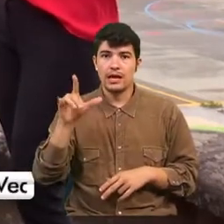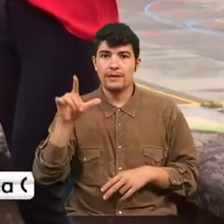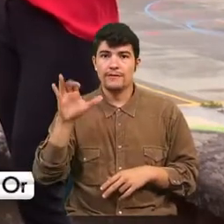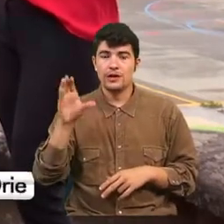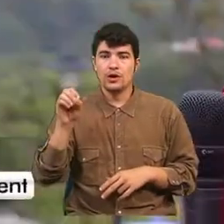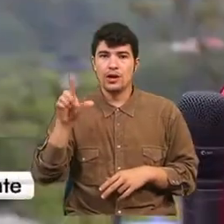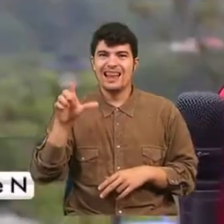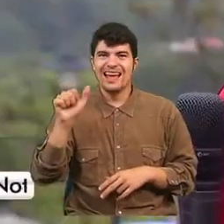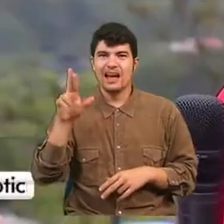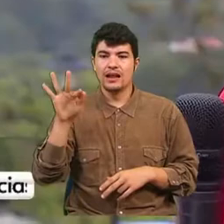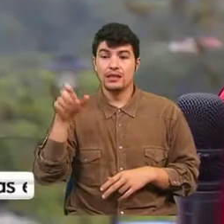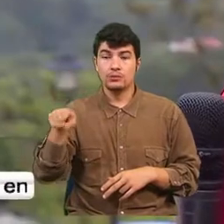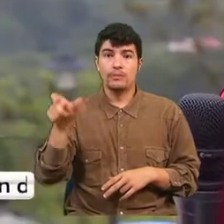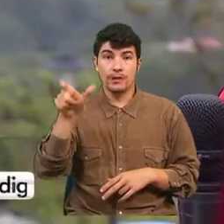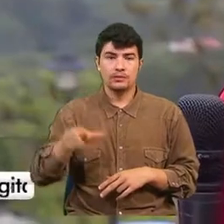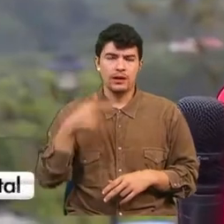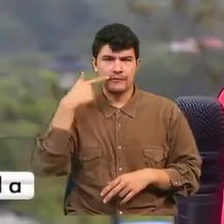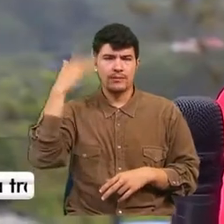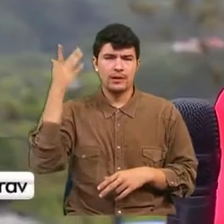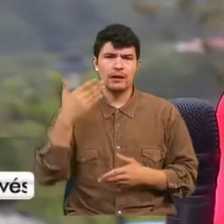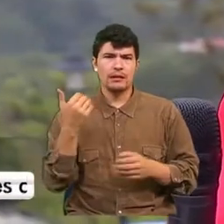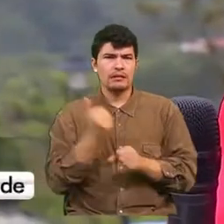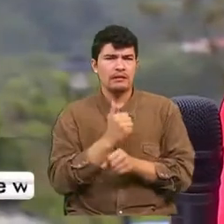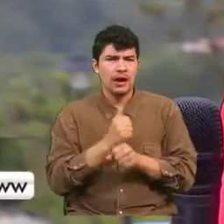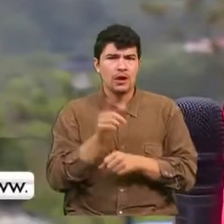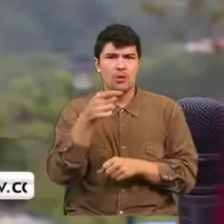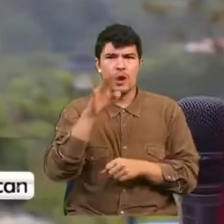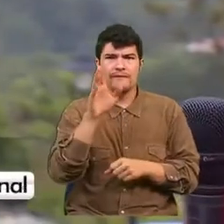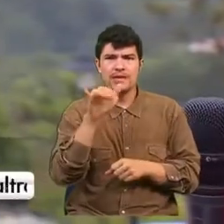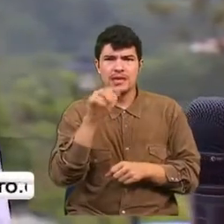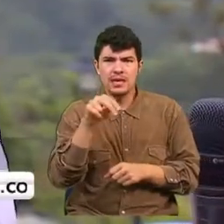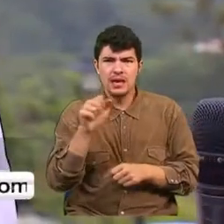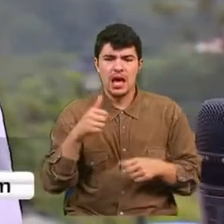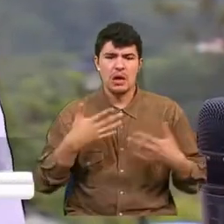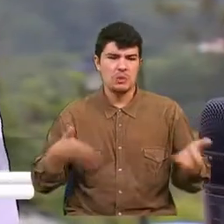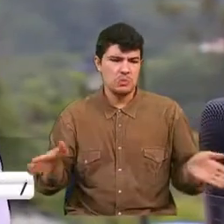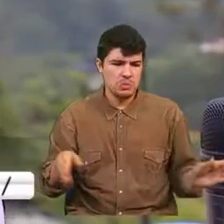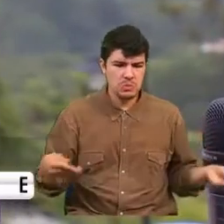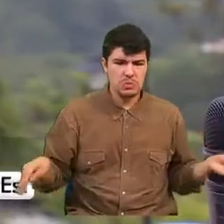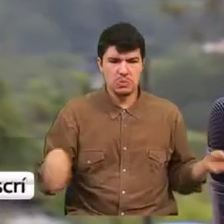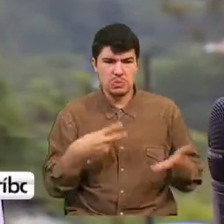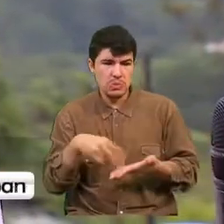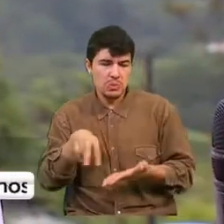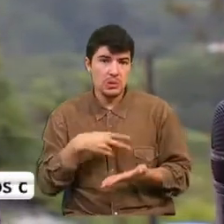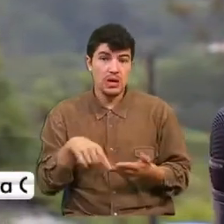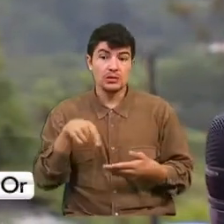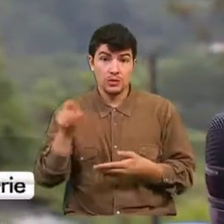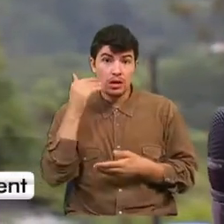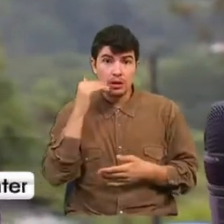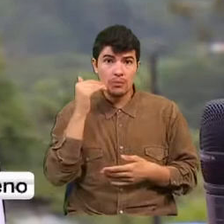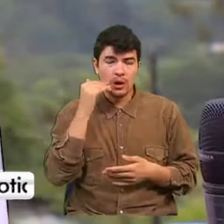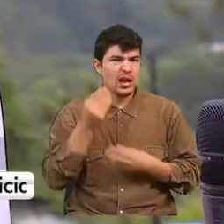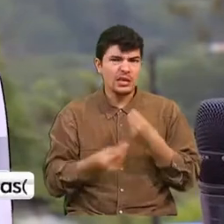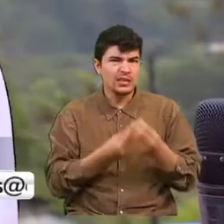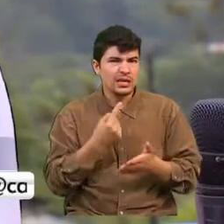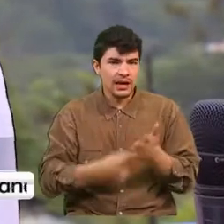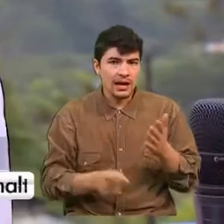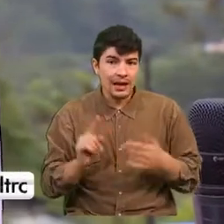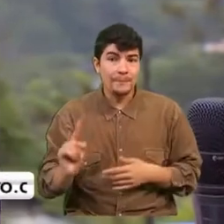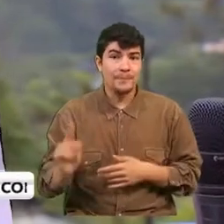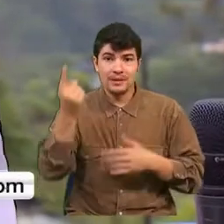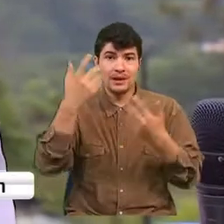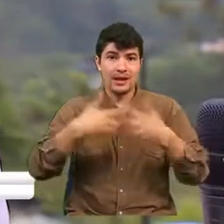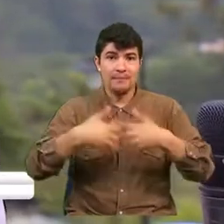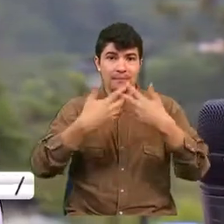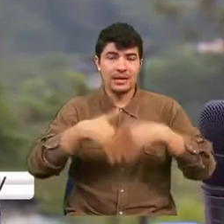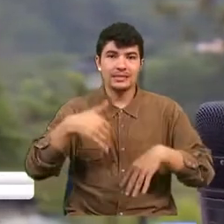aquí, empezó a trabajar en la Guabina, en lo que tenía que ver hoy con el Torbellino y demás. Miren, lo que hizo fue, tuvo la primera empresa